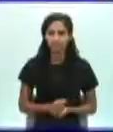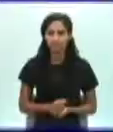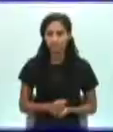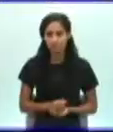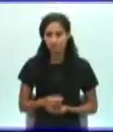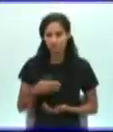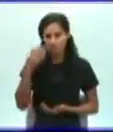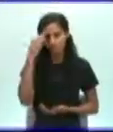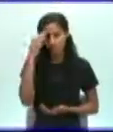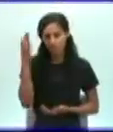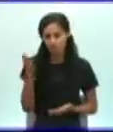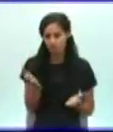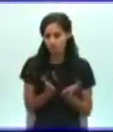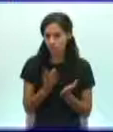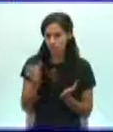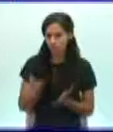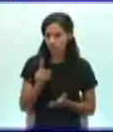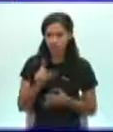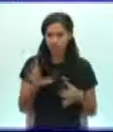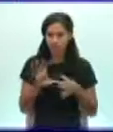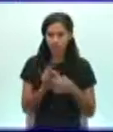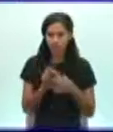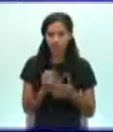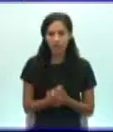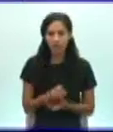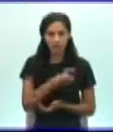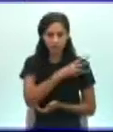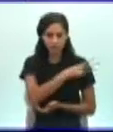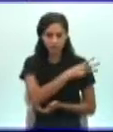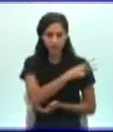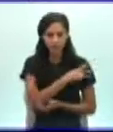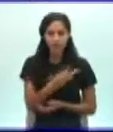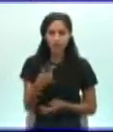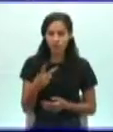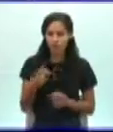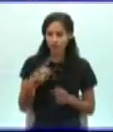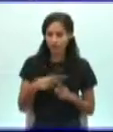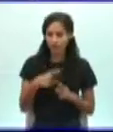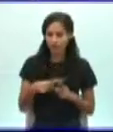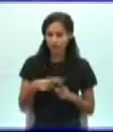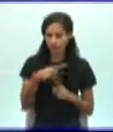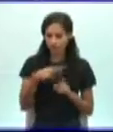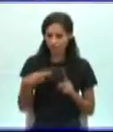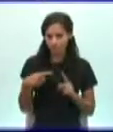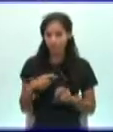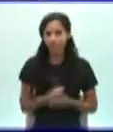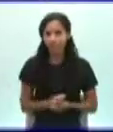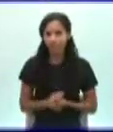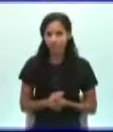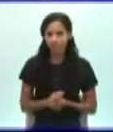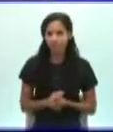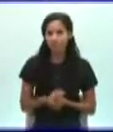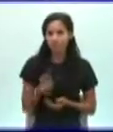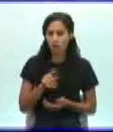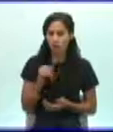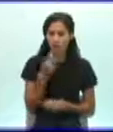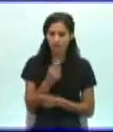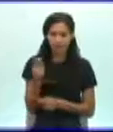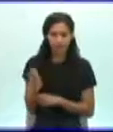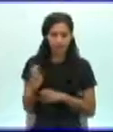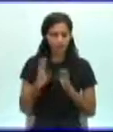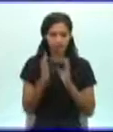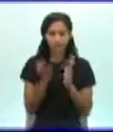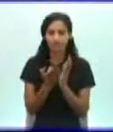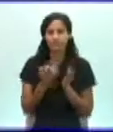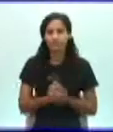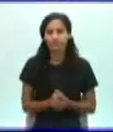Mis saludos a estudiantes de 11º grado de preuniversitario, segundo año de la enseñanza técnica profesional, a profesores y